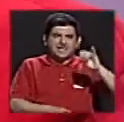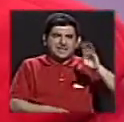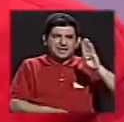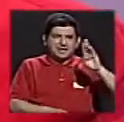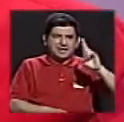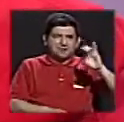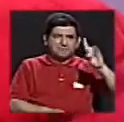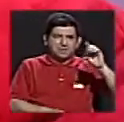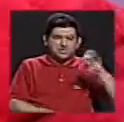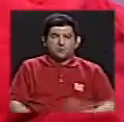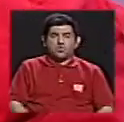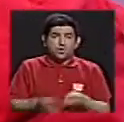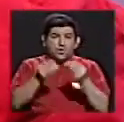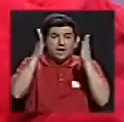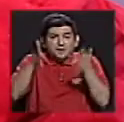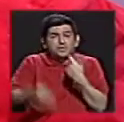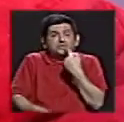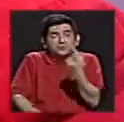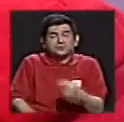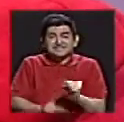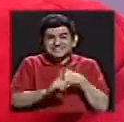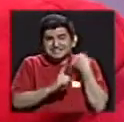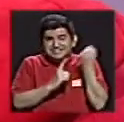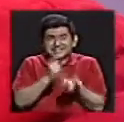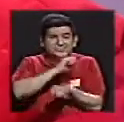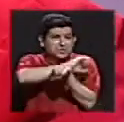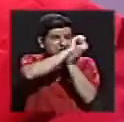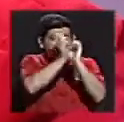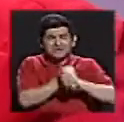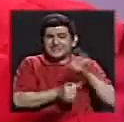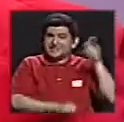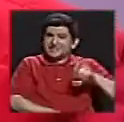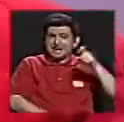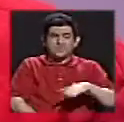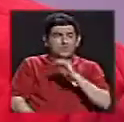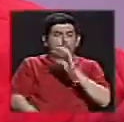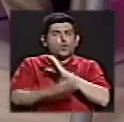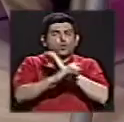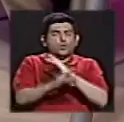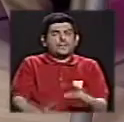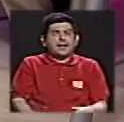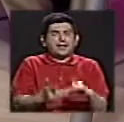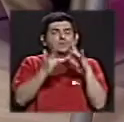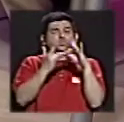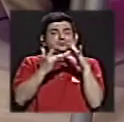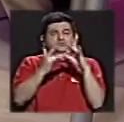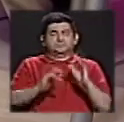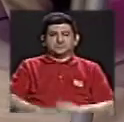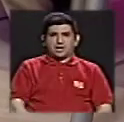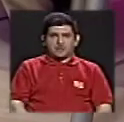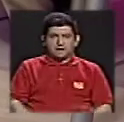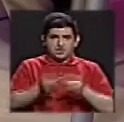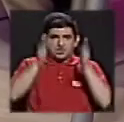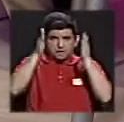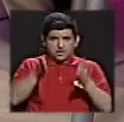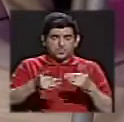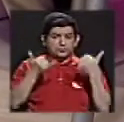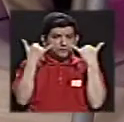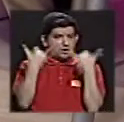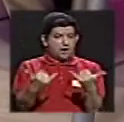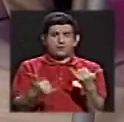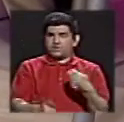que decirle al productor la situación de cambios que sí tiene que darle o el cuidado especial que tiene que darle. Y el productor no está en